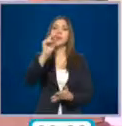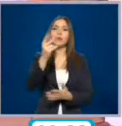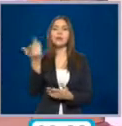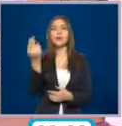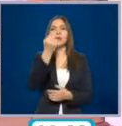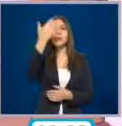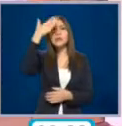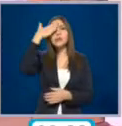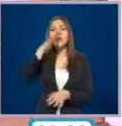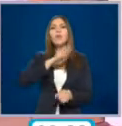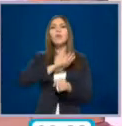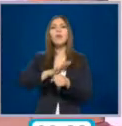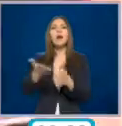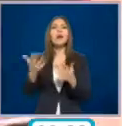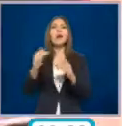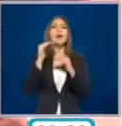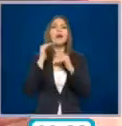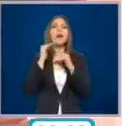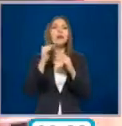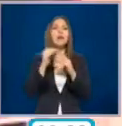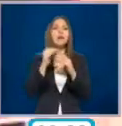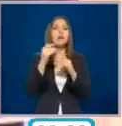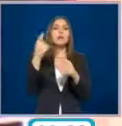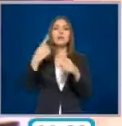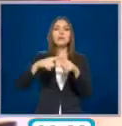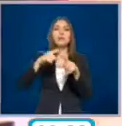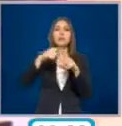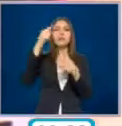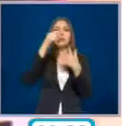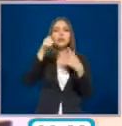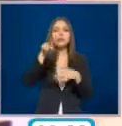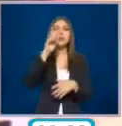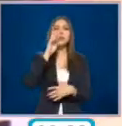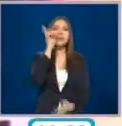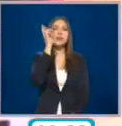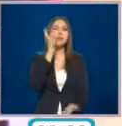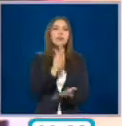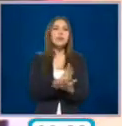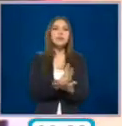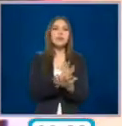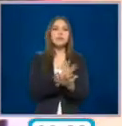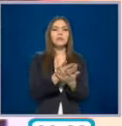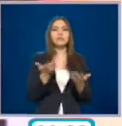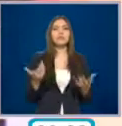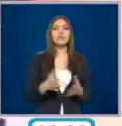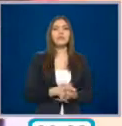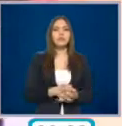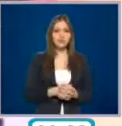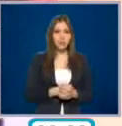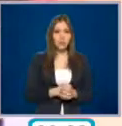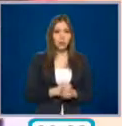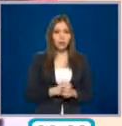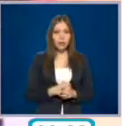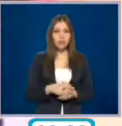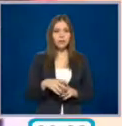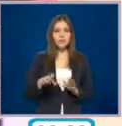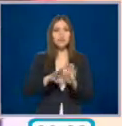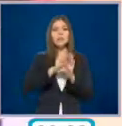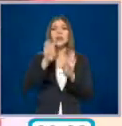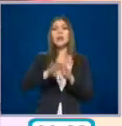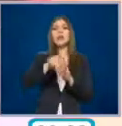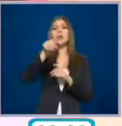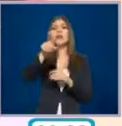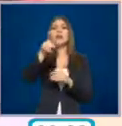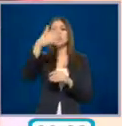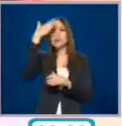sus límites y cuáles son como los puntos en donde realmente no quieres que alguien trascienda o